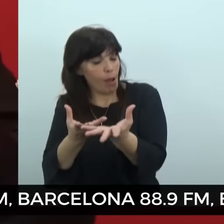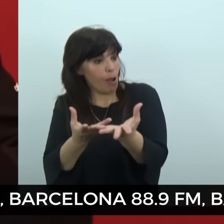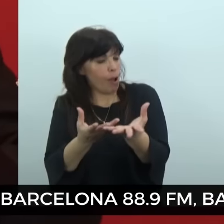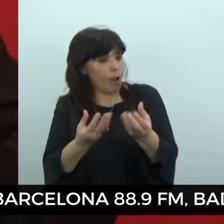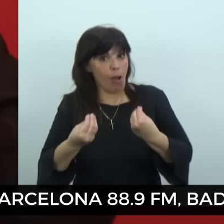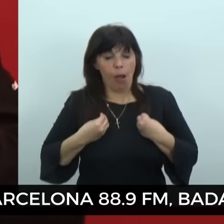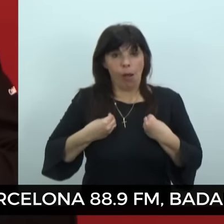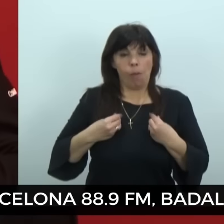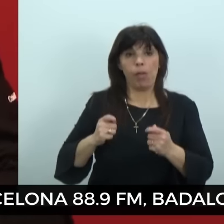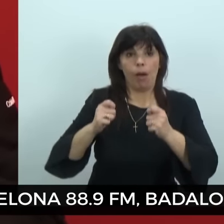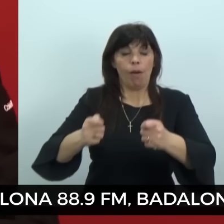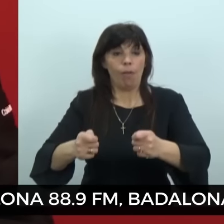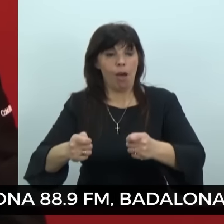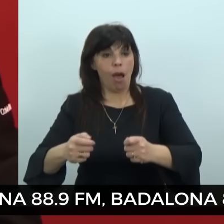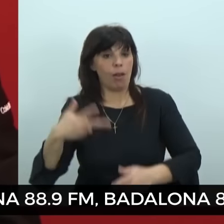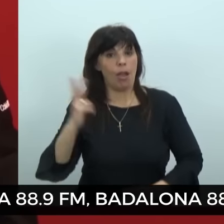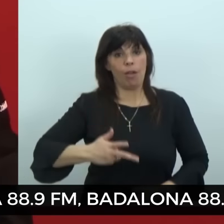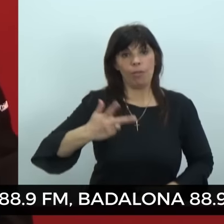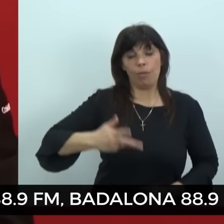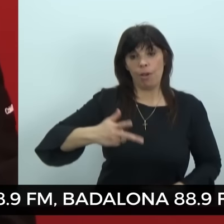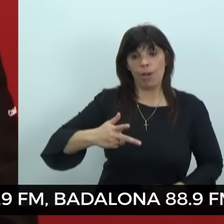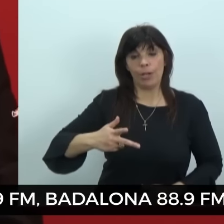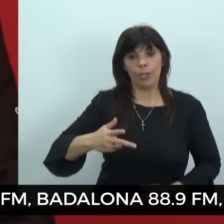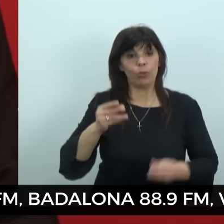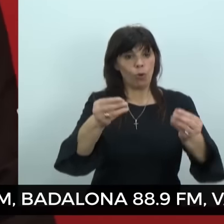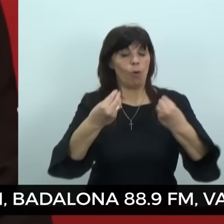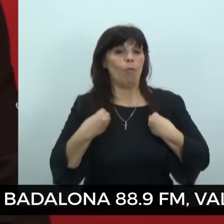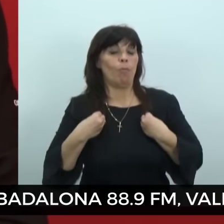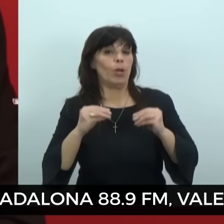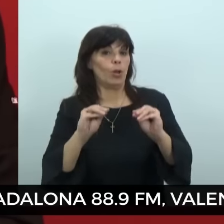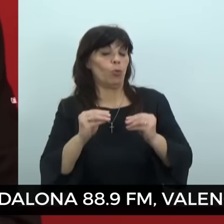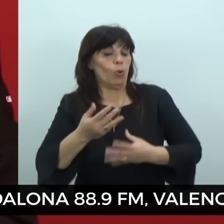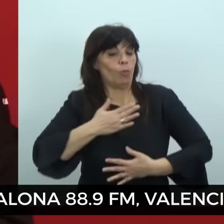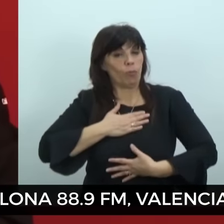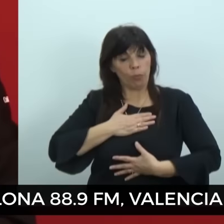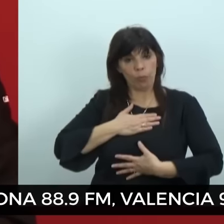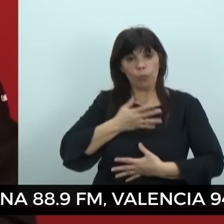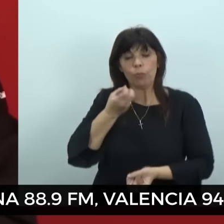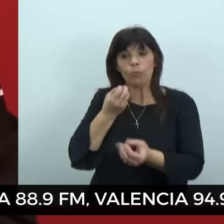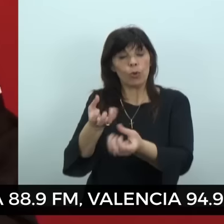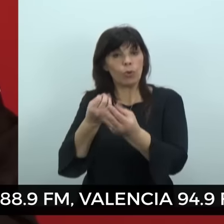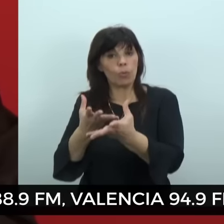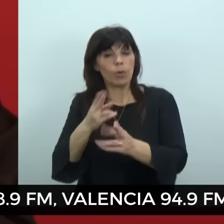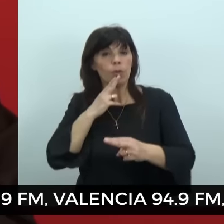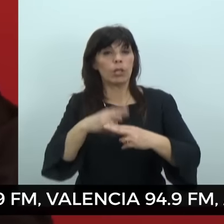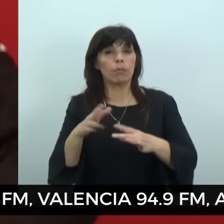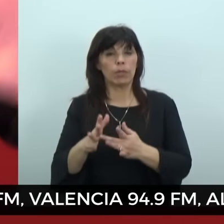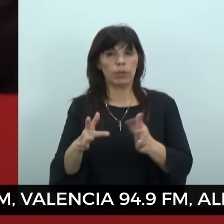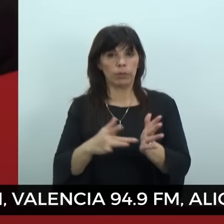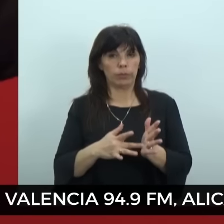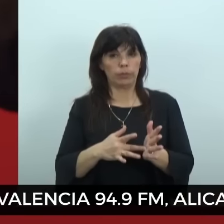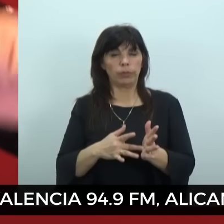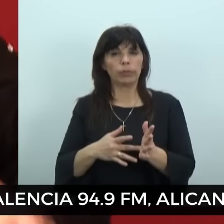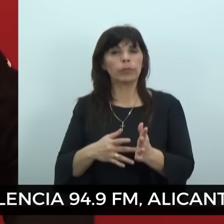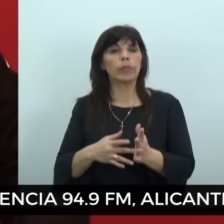dale existencia, dale derecho de estar en tu vida. Proclámalo en el nombre de Jesús.